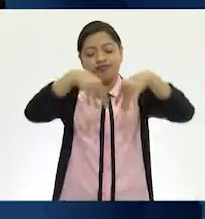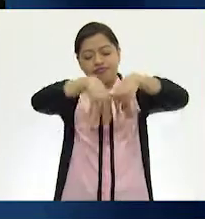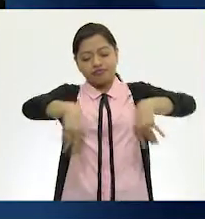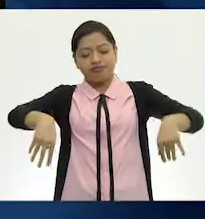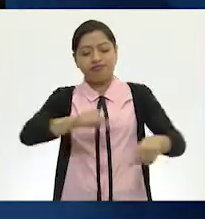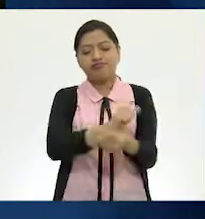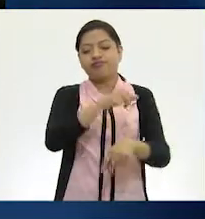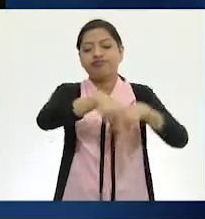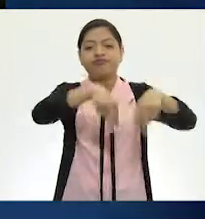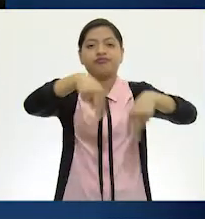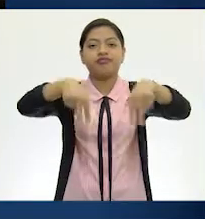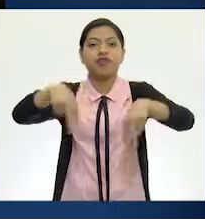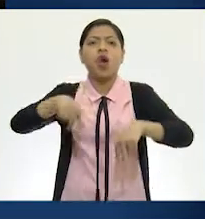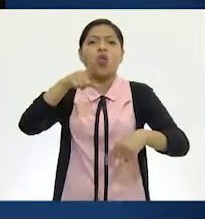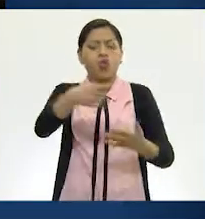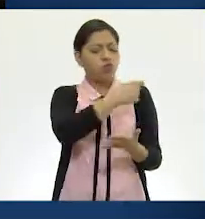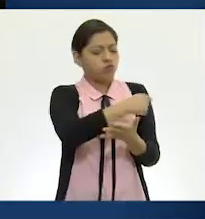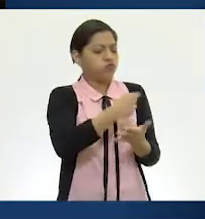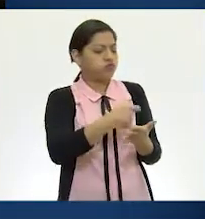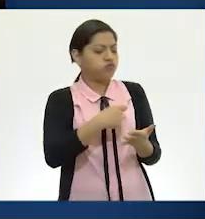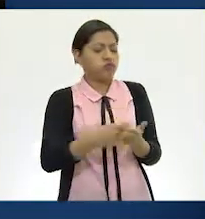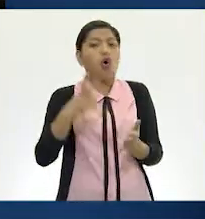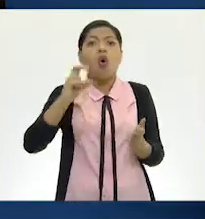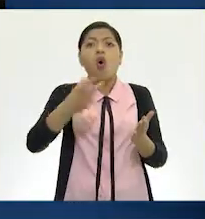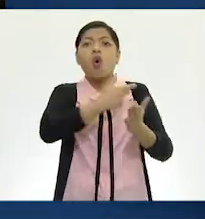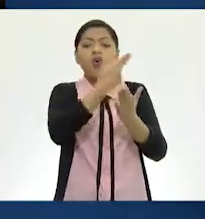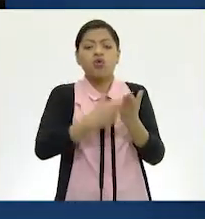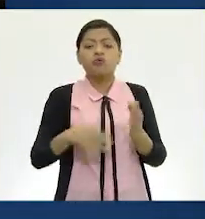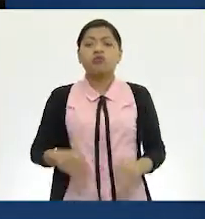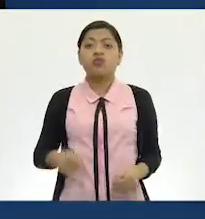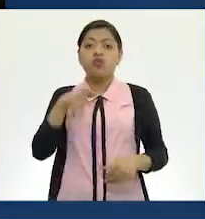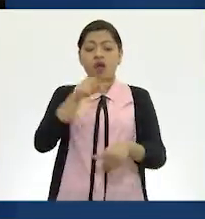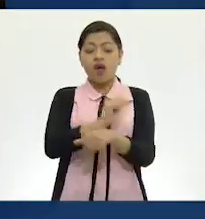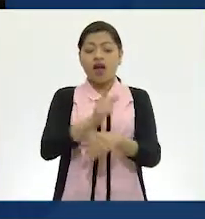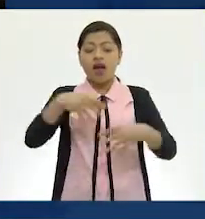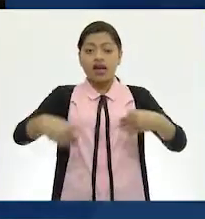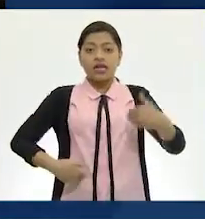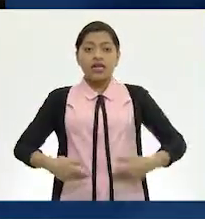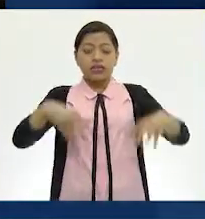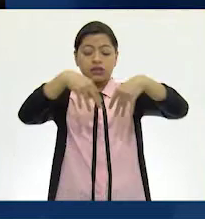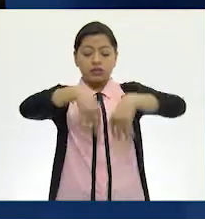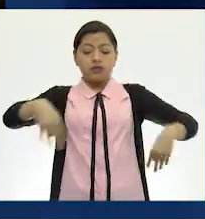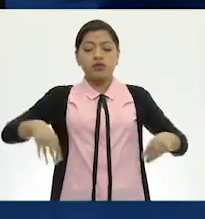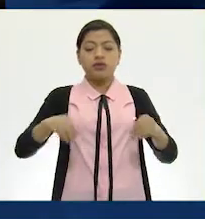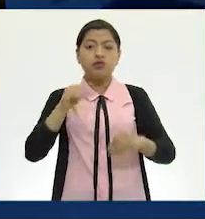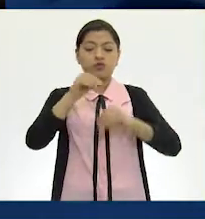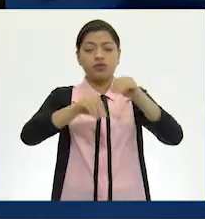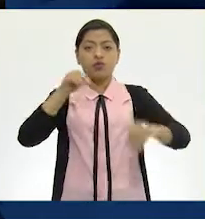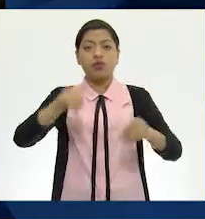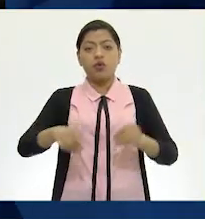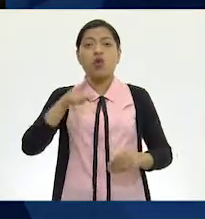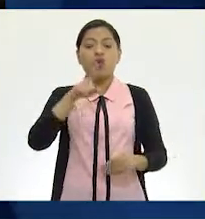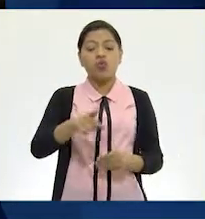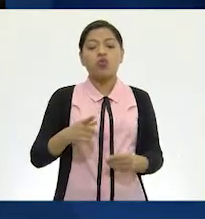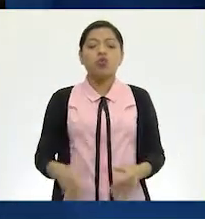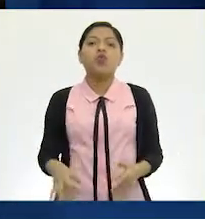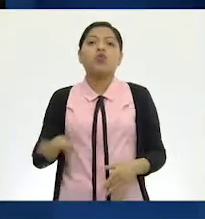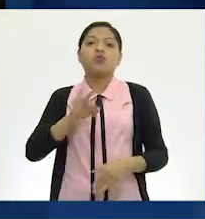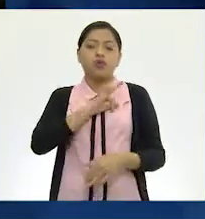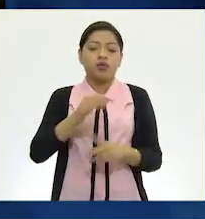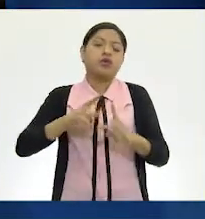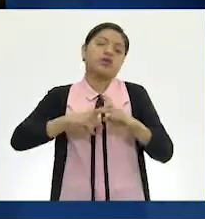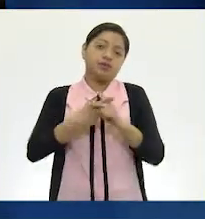se pongan a escribir, que hagan sus grupos de teatro, que monten obras. Es la mejor manera de acercarse a la experiencia teatral